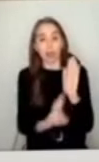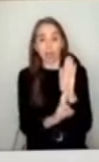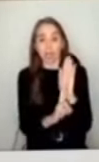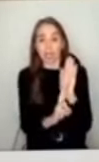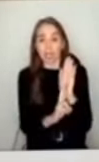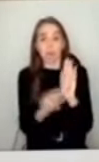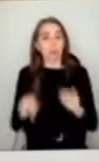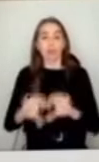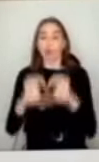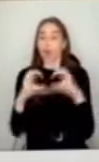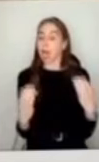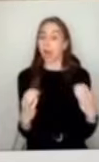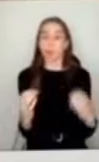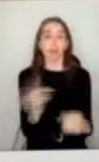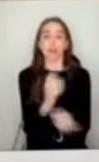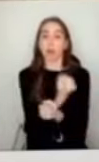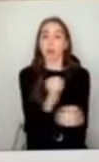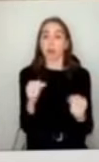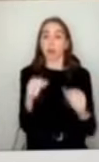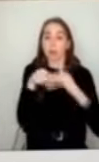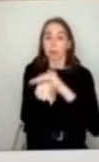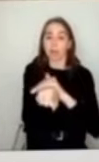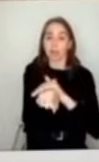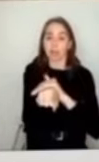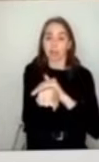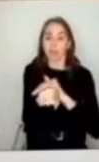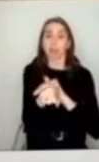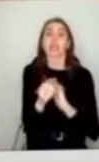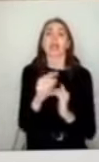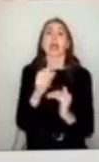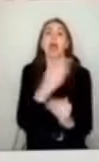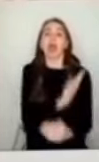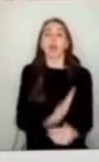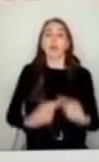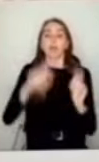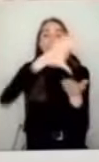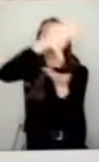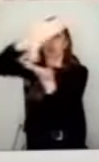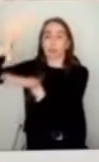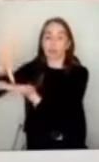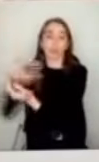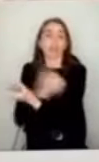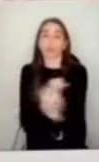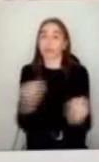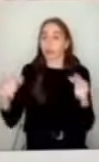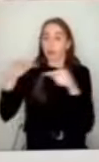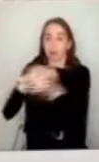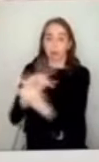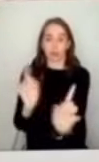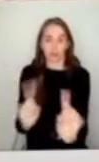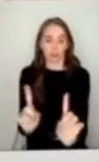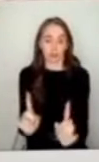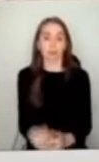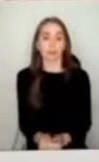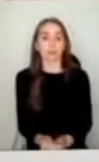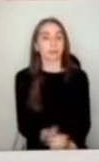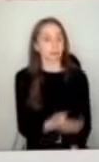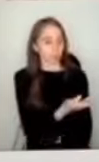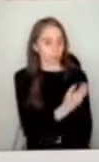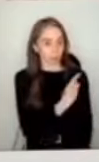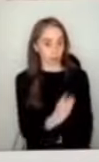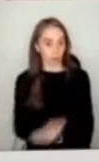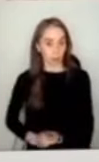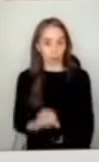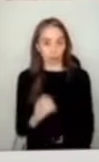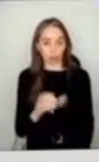no tiene injerencia sobre gobiernos extranjeros de ninguna naturaleza. Pero, diputado Oyarzo, punto de